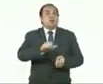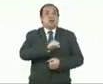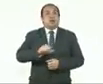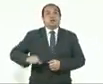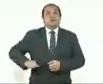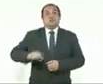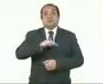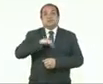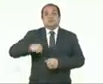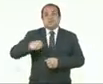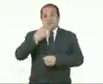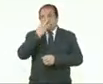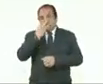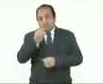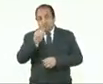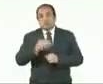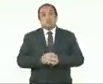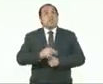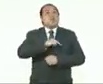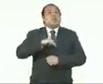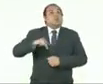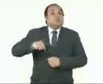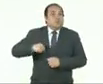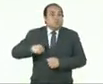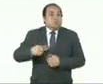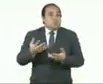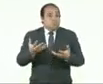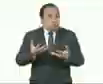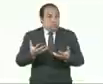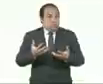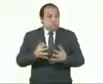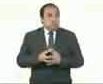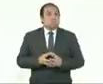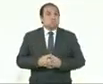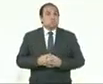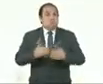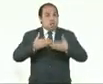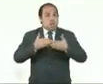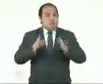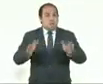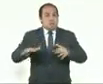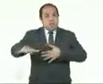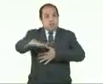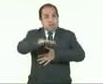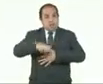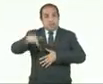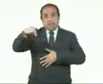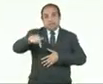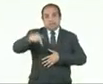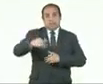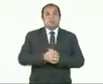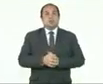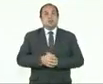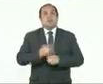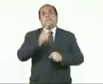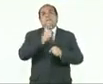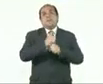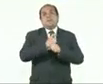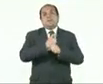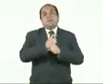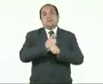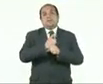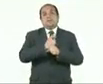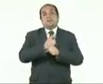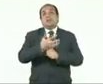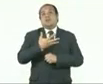alcaldía. Y por eso nosotros hemos abierto este espacio en un primer momento para que